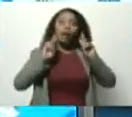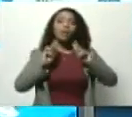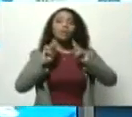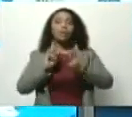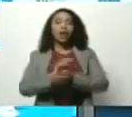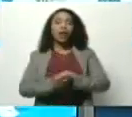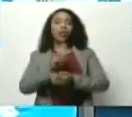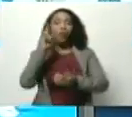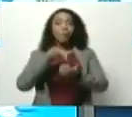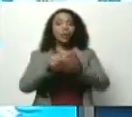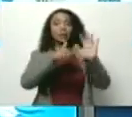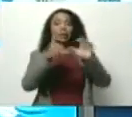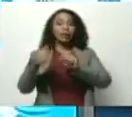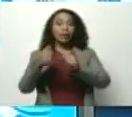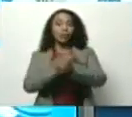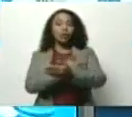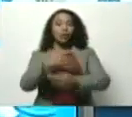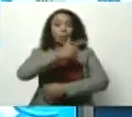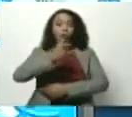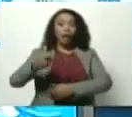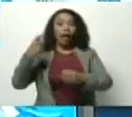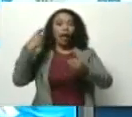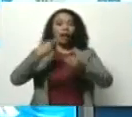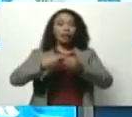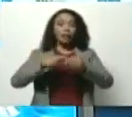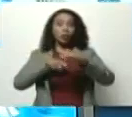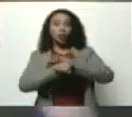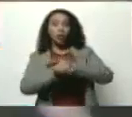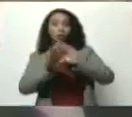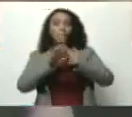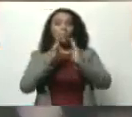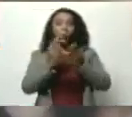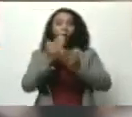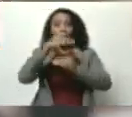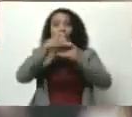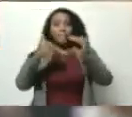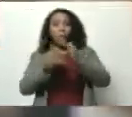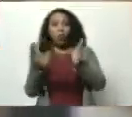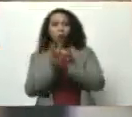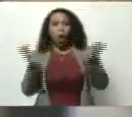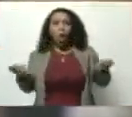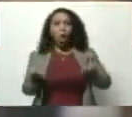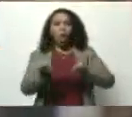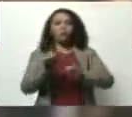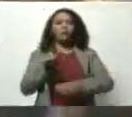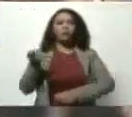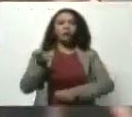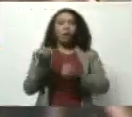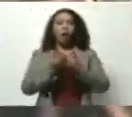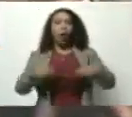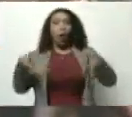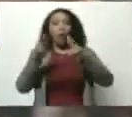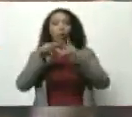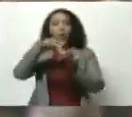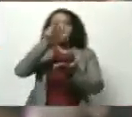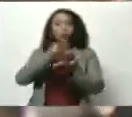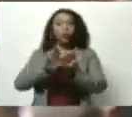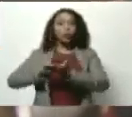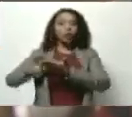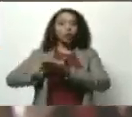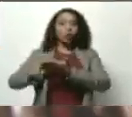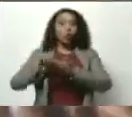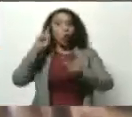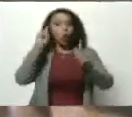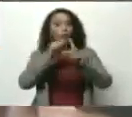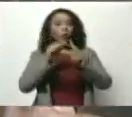que no tienen acceso además la ligas domésticos y el mundo bajo los auspicios de las naciones unidas aprobó una resolución para las metas de